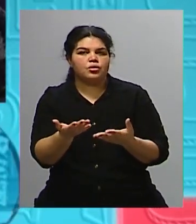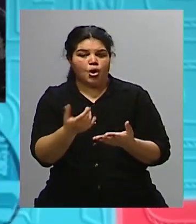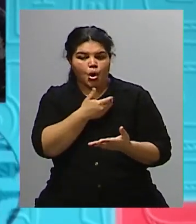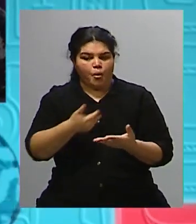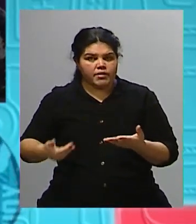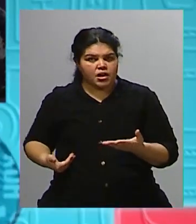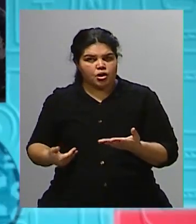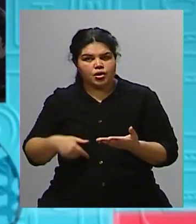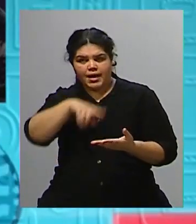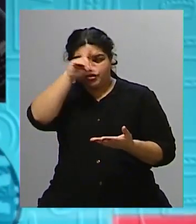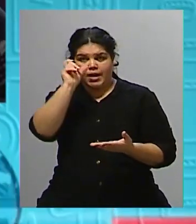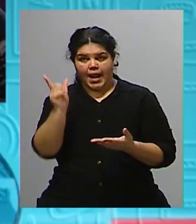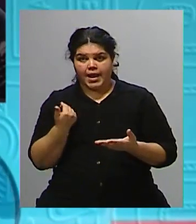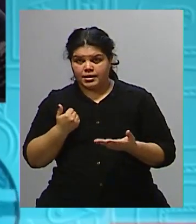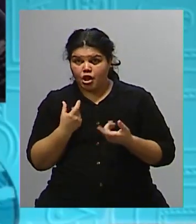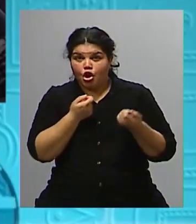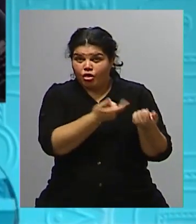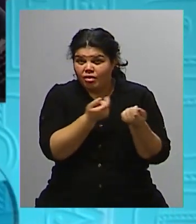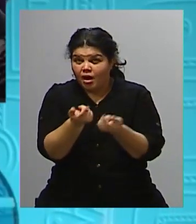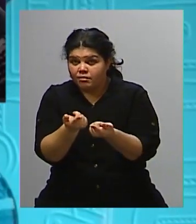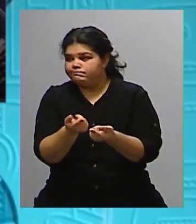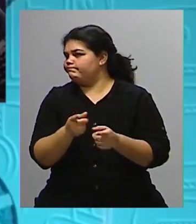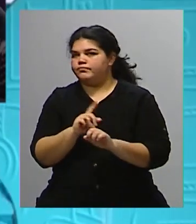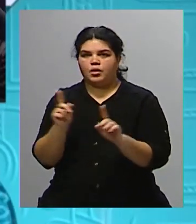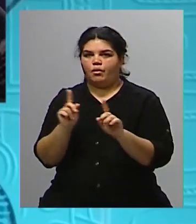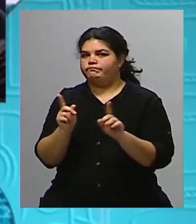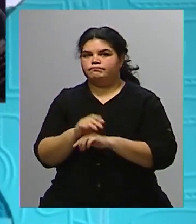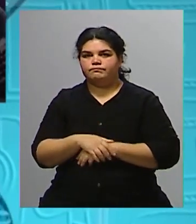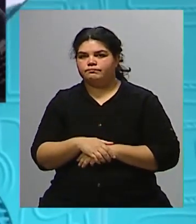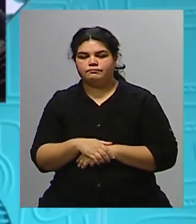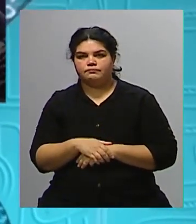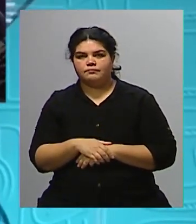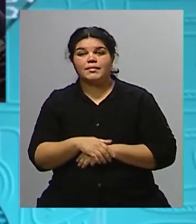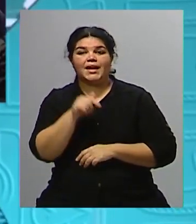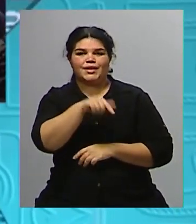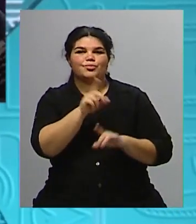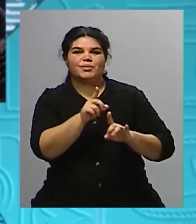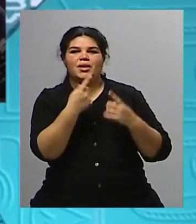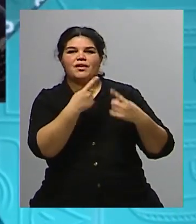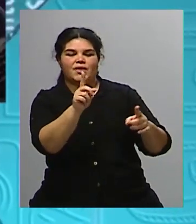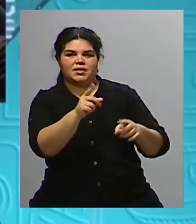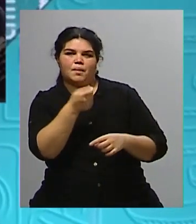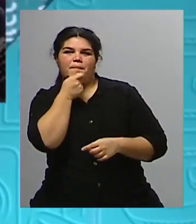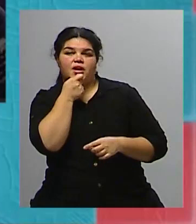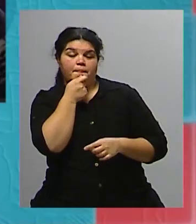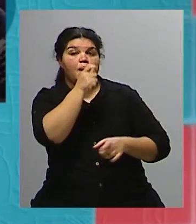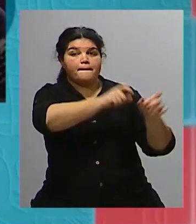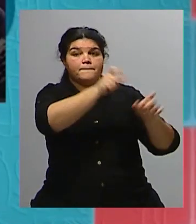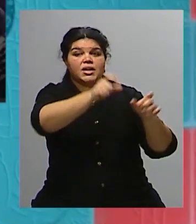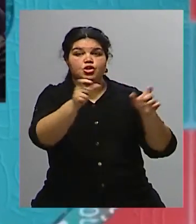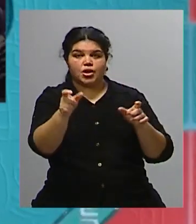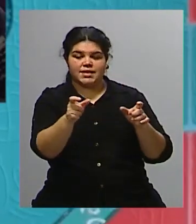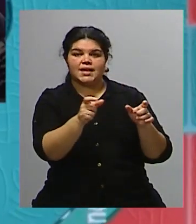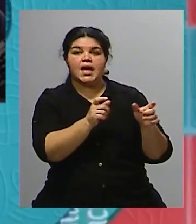o no? No. Y esa es una gran diferencia respecto al refugio, porque las personas refugiadas sí tienen acceso a un pequeño